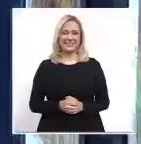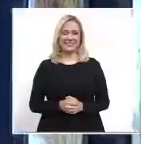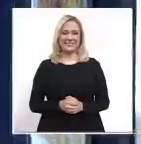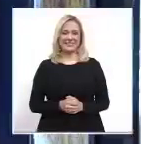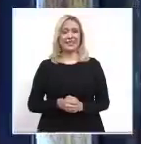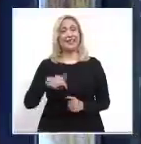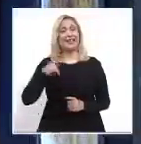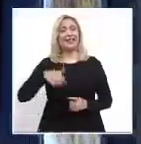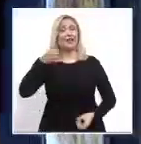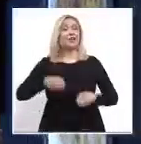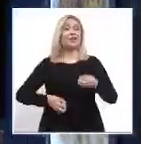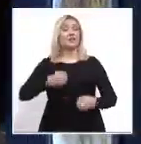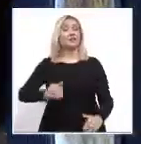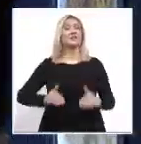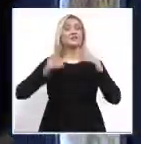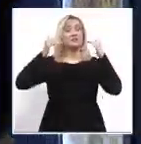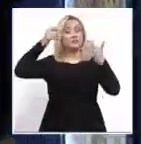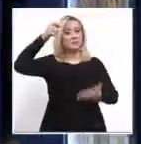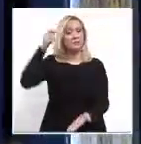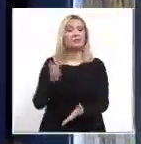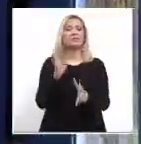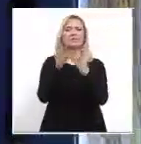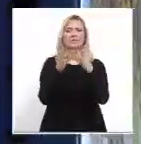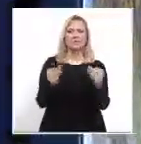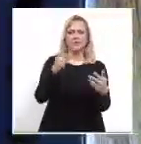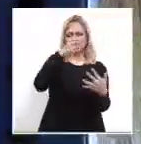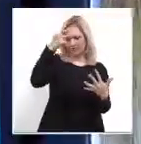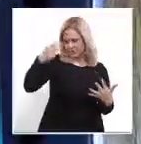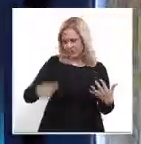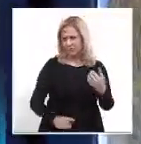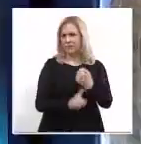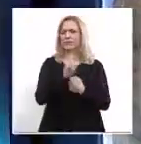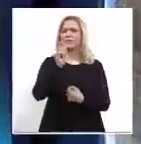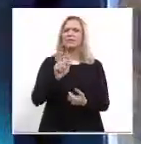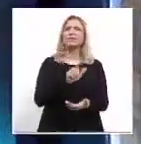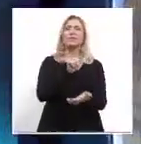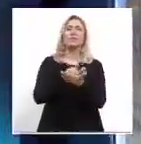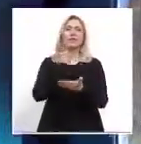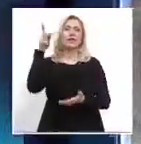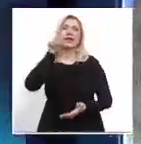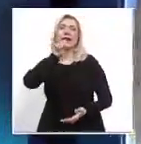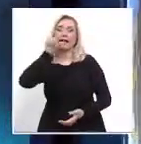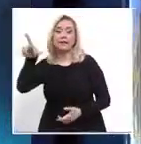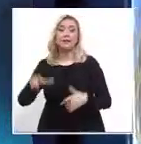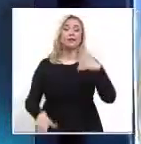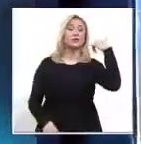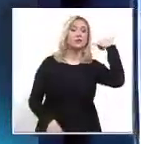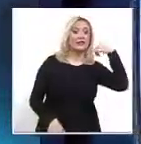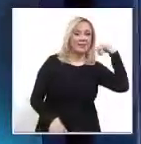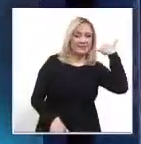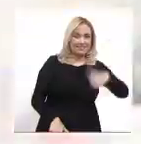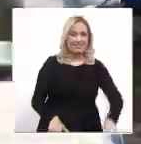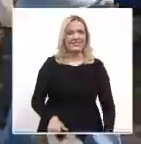El Pleno de la Corte resolvió diversos asuntos relacionados con leyes de Jalisco y Yucatán.